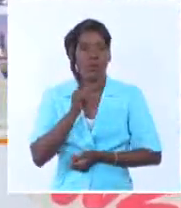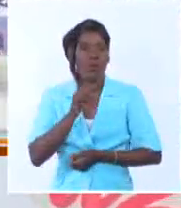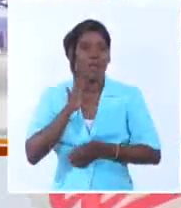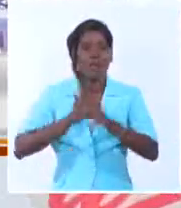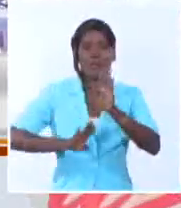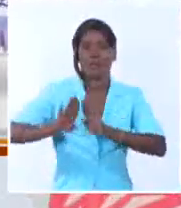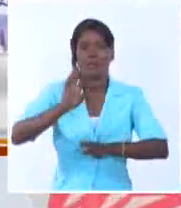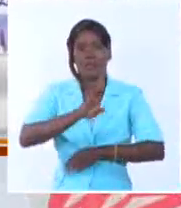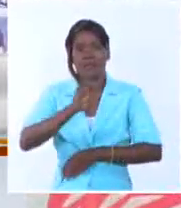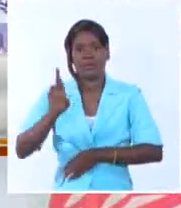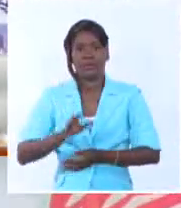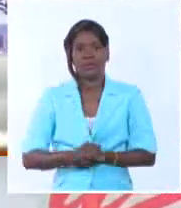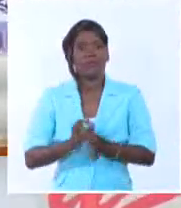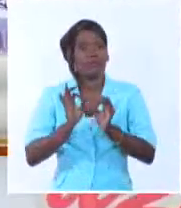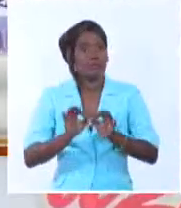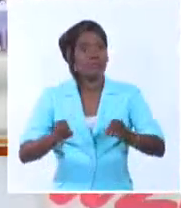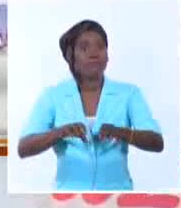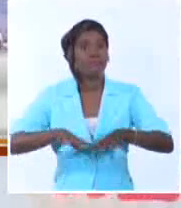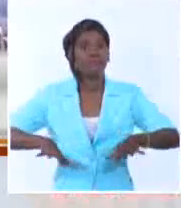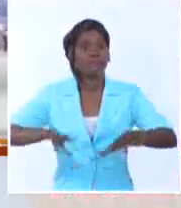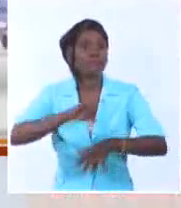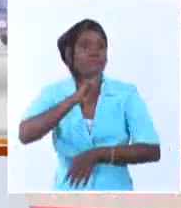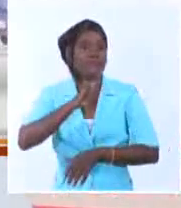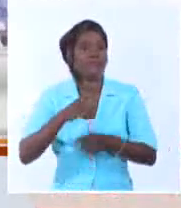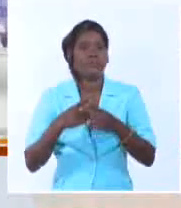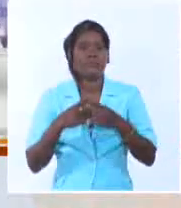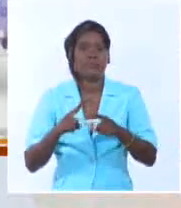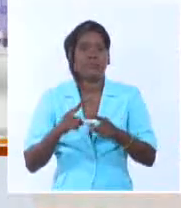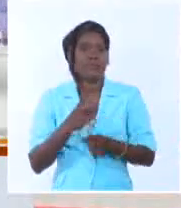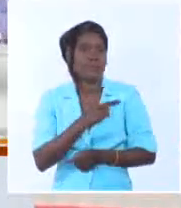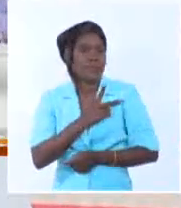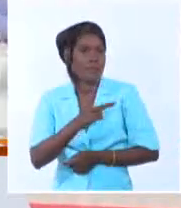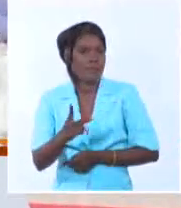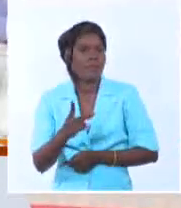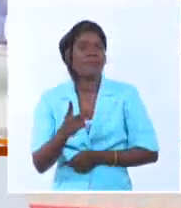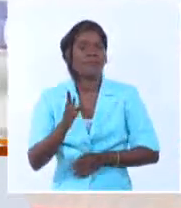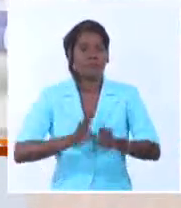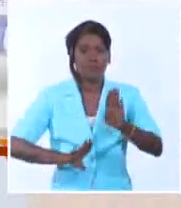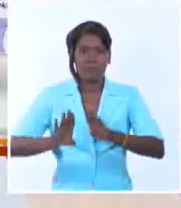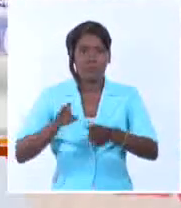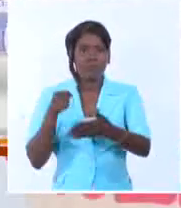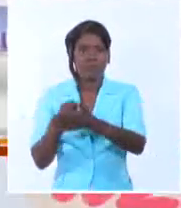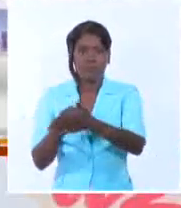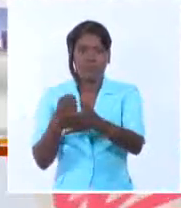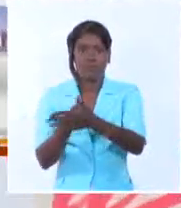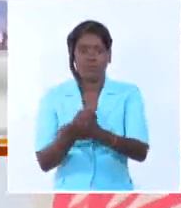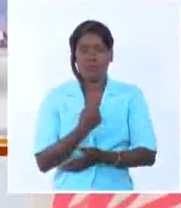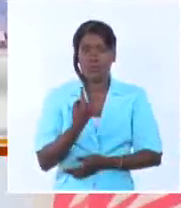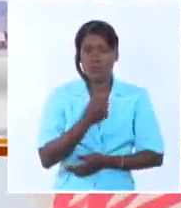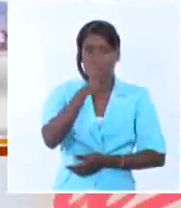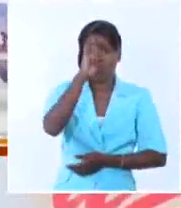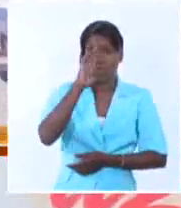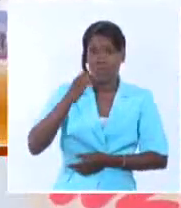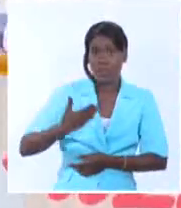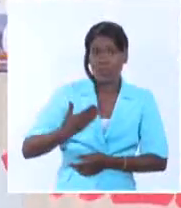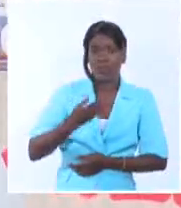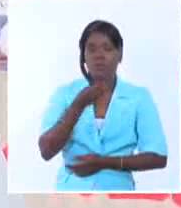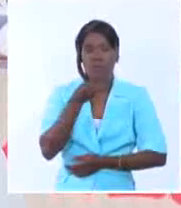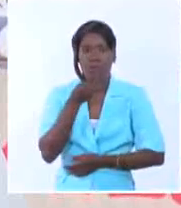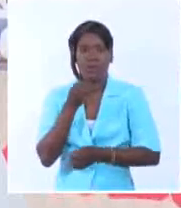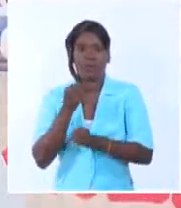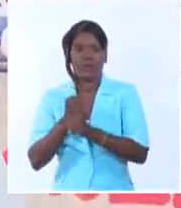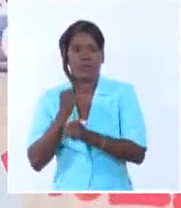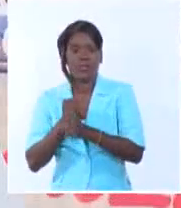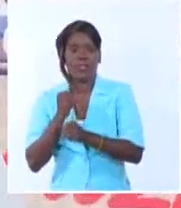estamos teniendo, pero bueno, con la moral muy en alto. Y nada, que pueden contar con todos nosotros, trabajadores de la salud, como siempre lo han